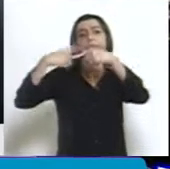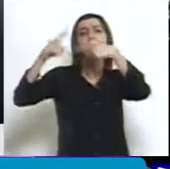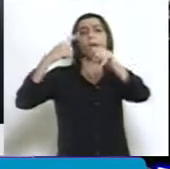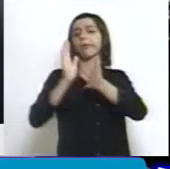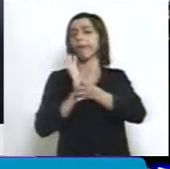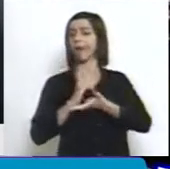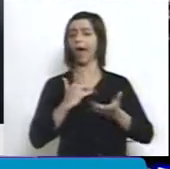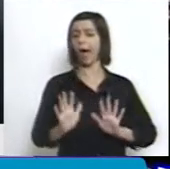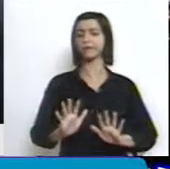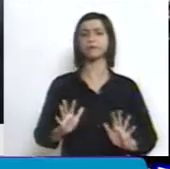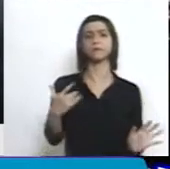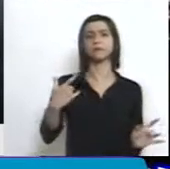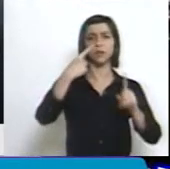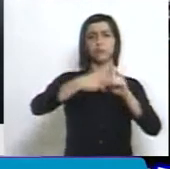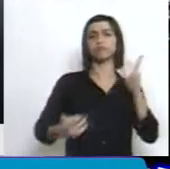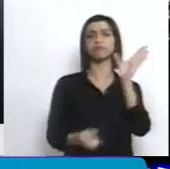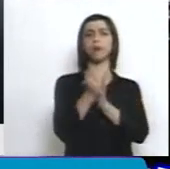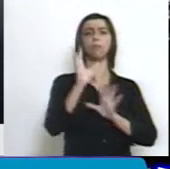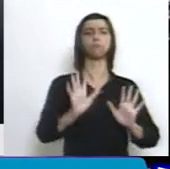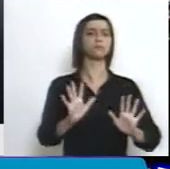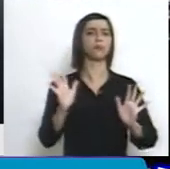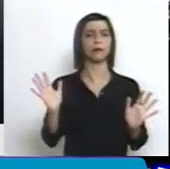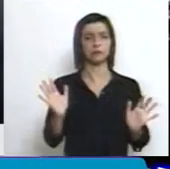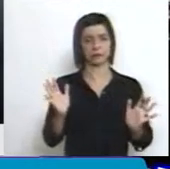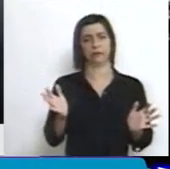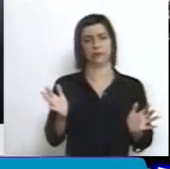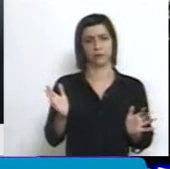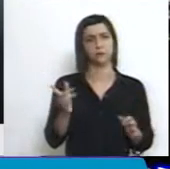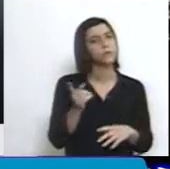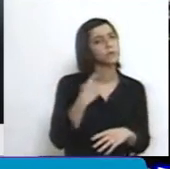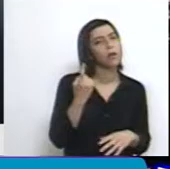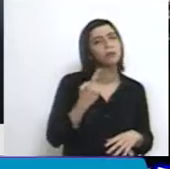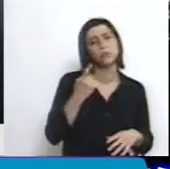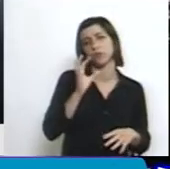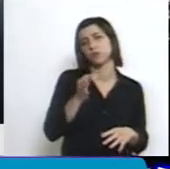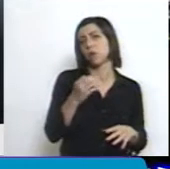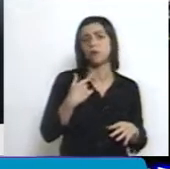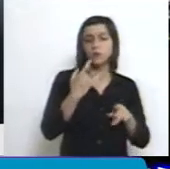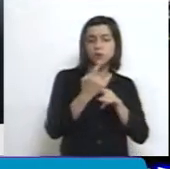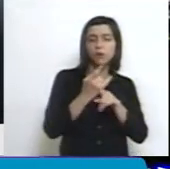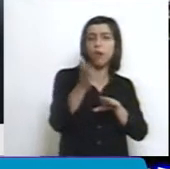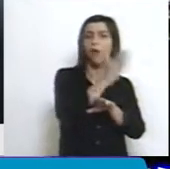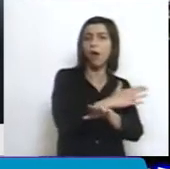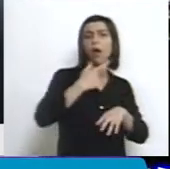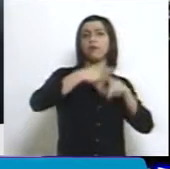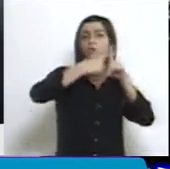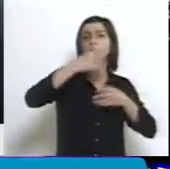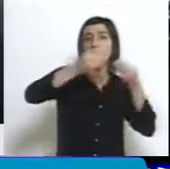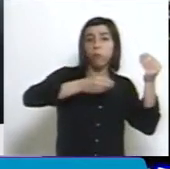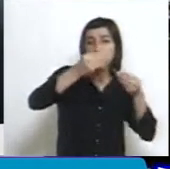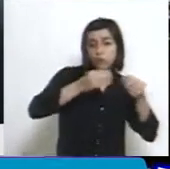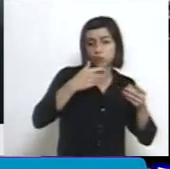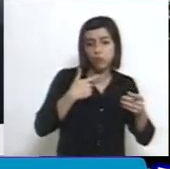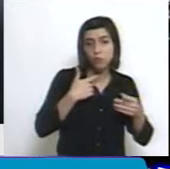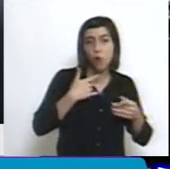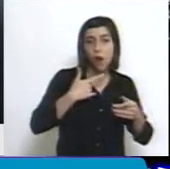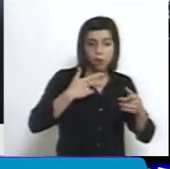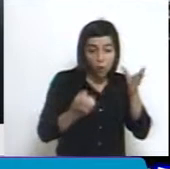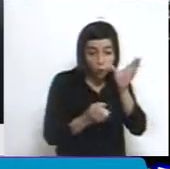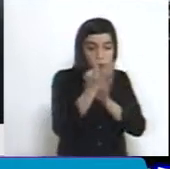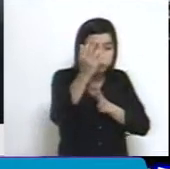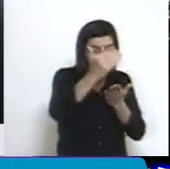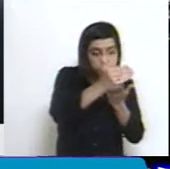cierto que cada vez que se trató un presupuesto vinieron los funcionarios del Ministerio de Economía a explicarlo,